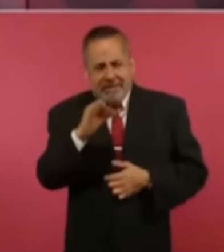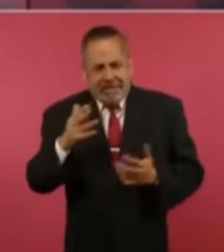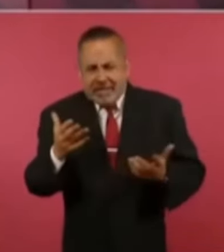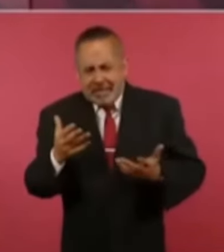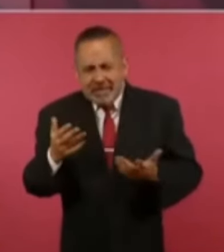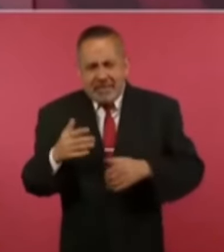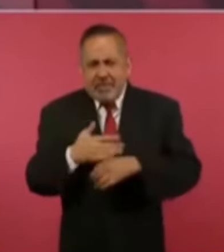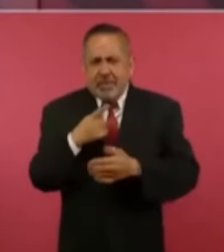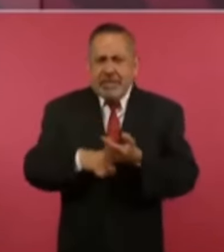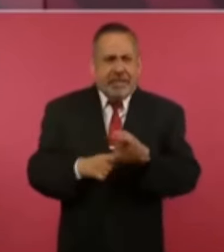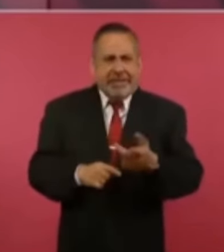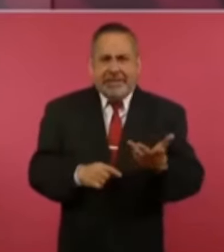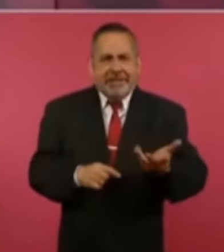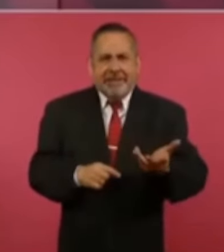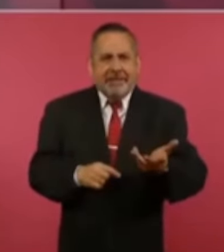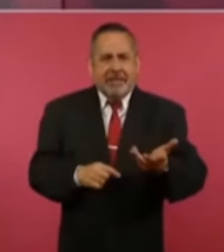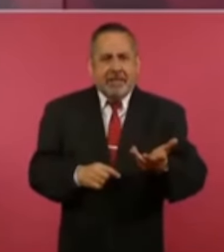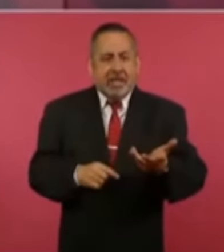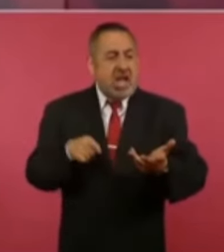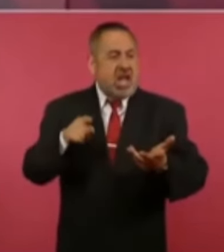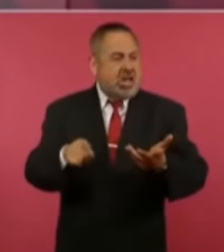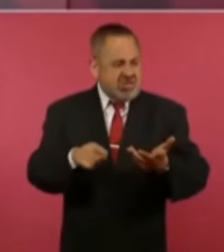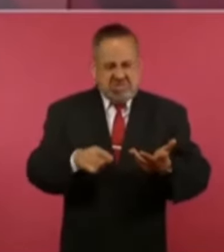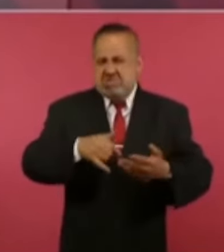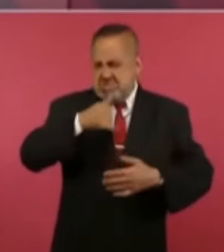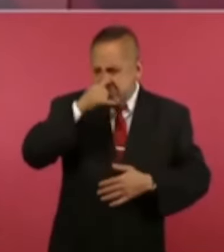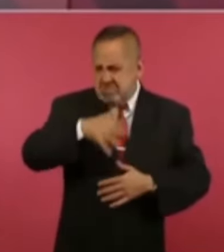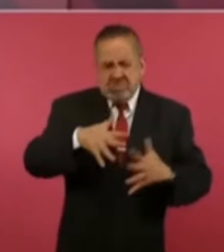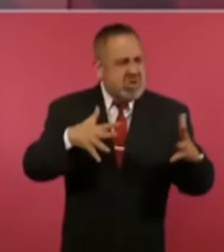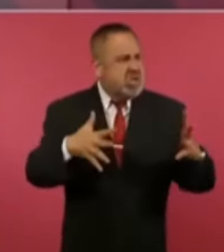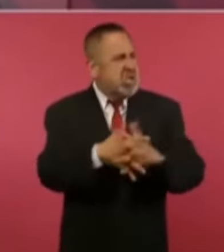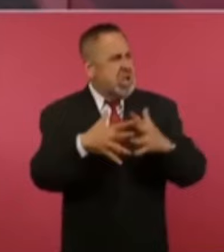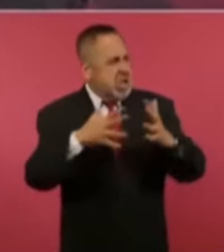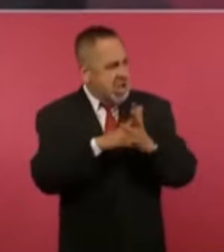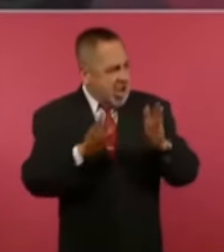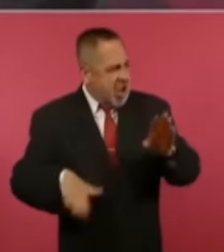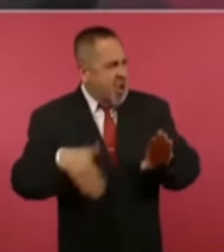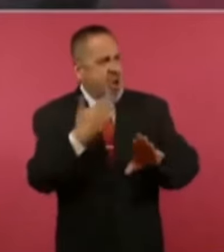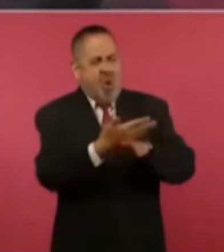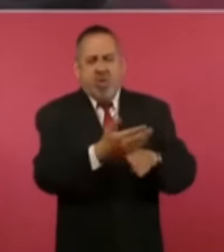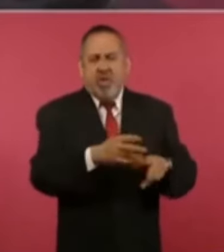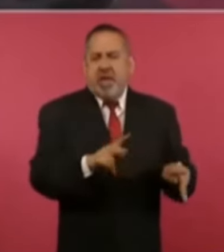a declarar la guerra y a